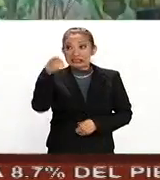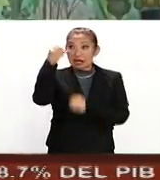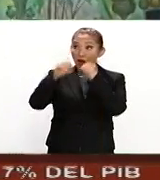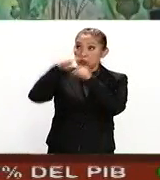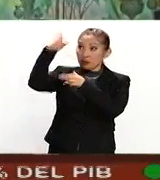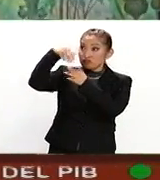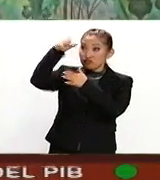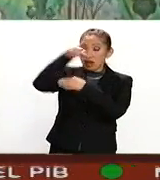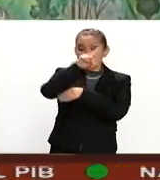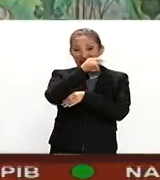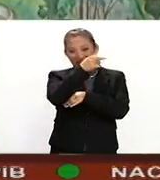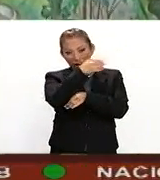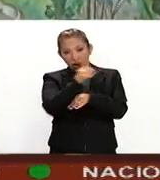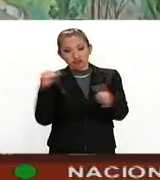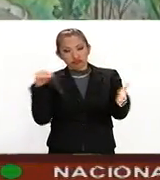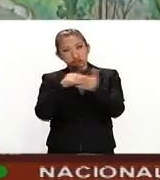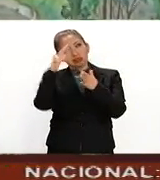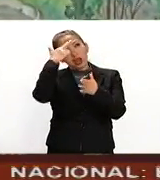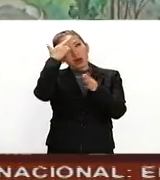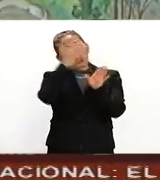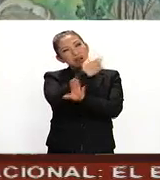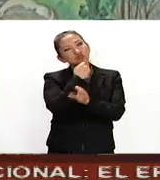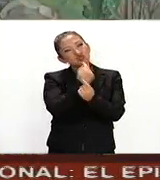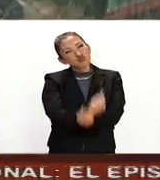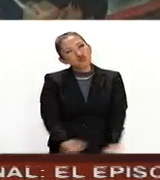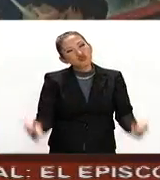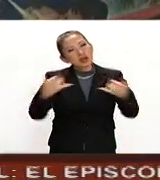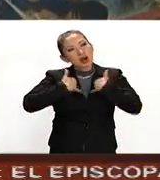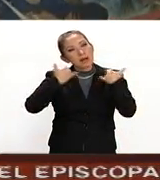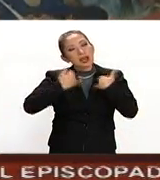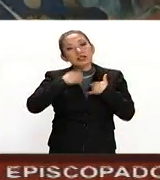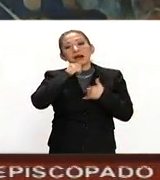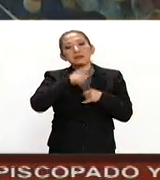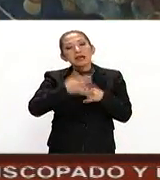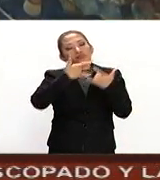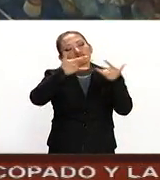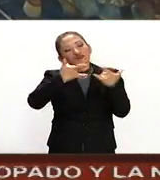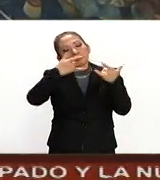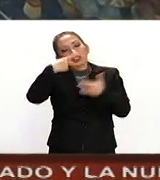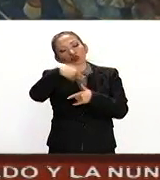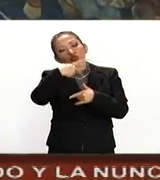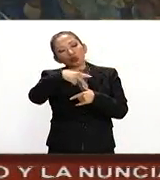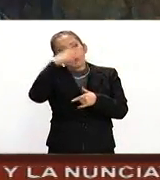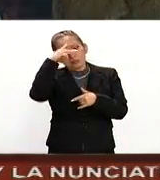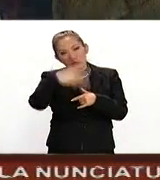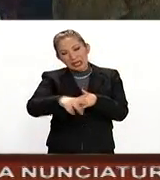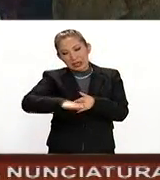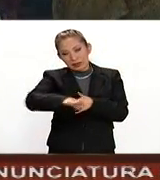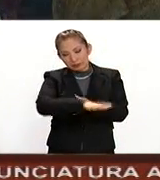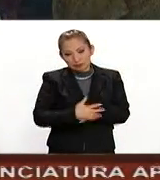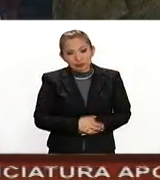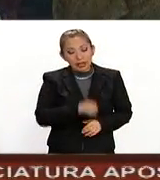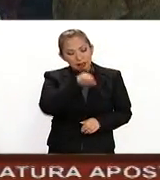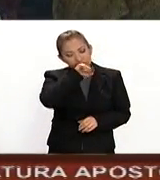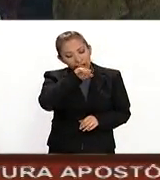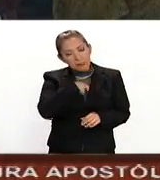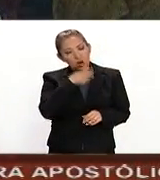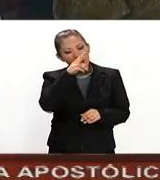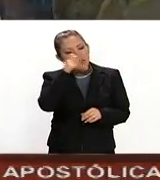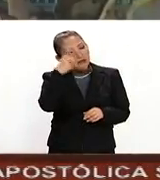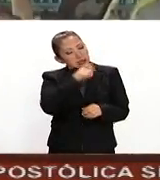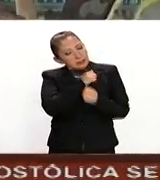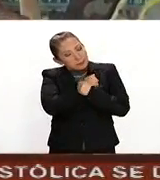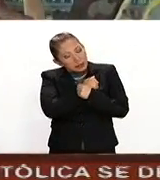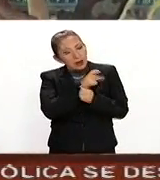obra, Diego Rivera plasma sus recuerdos de niñez y juventud, así como episodios de la historia de México. El amor de Rivera por su